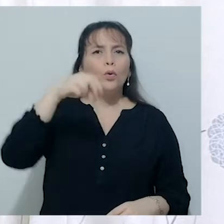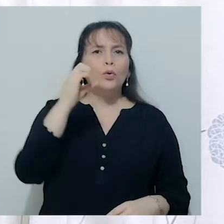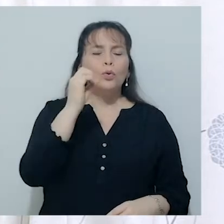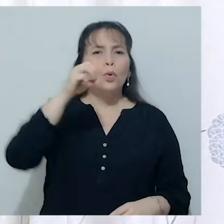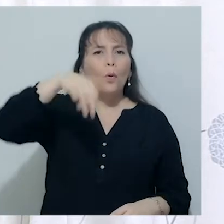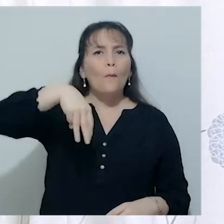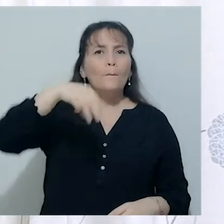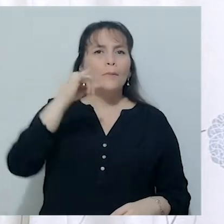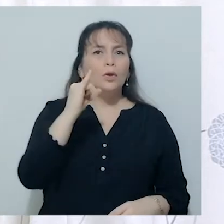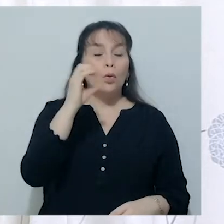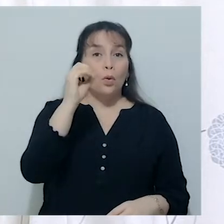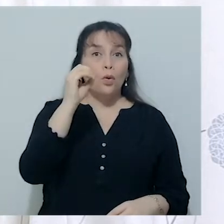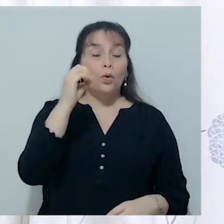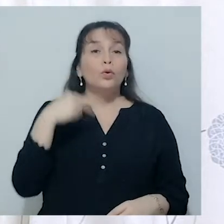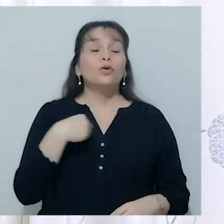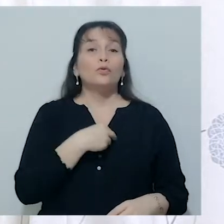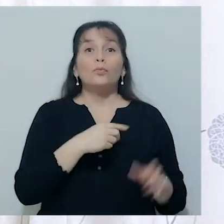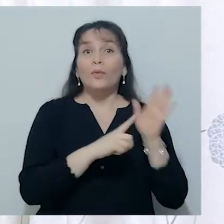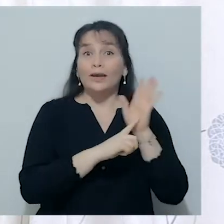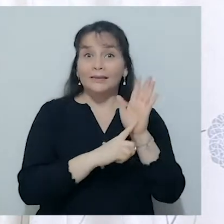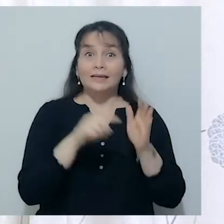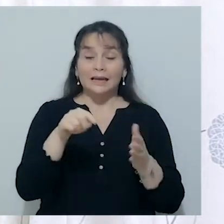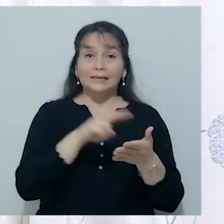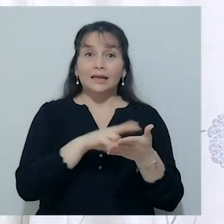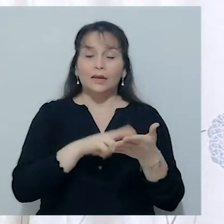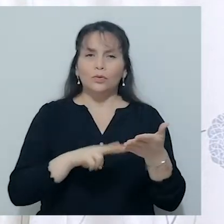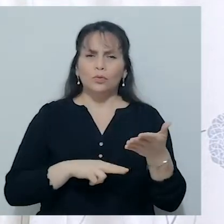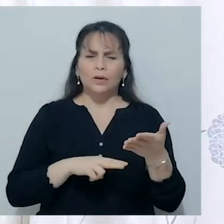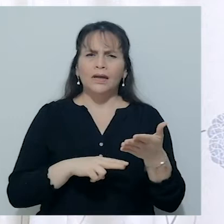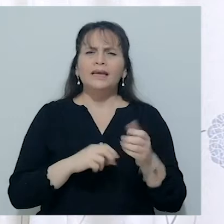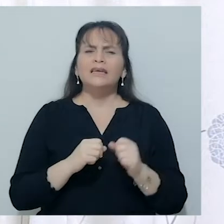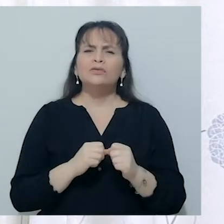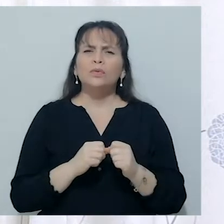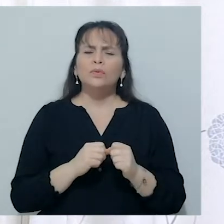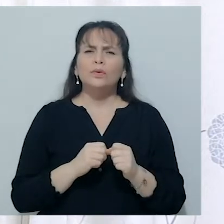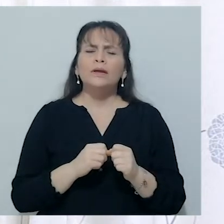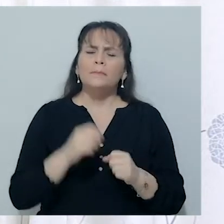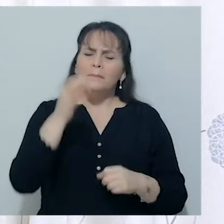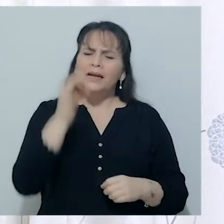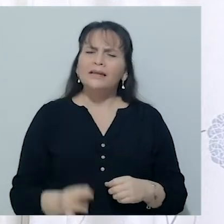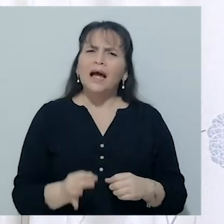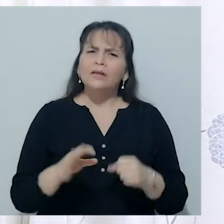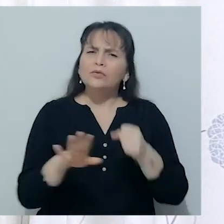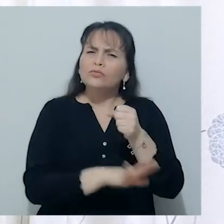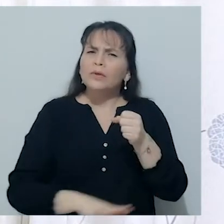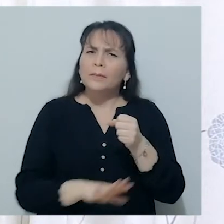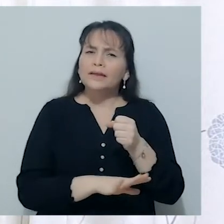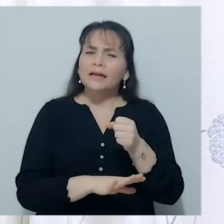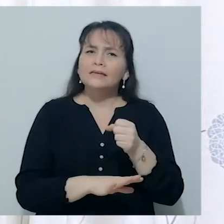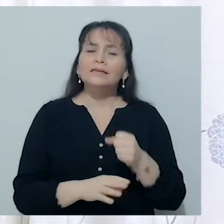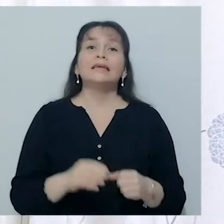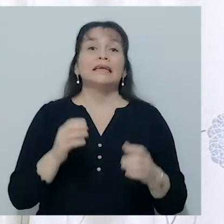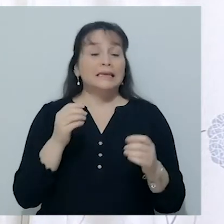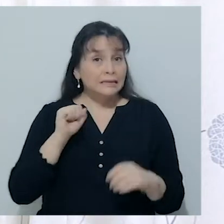porque este texto tiene que ver con principios y verdades fundamentales si realmente queremos que nuestra